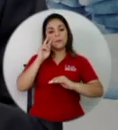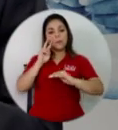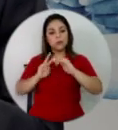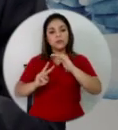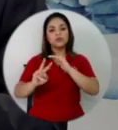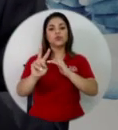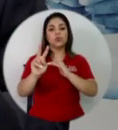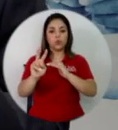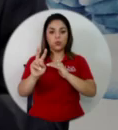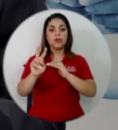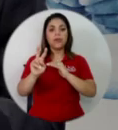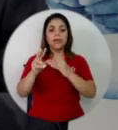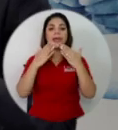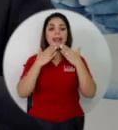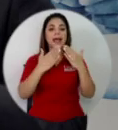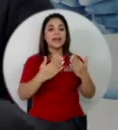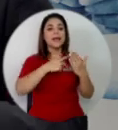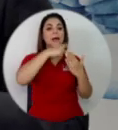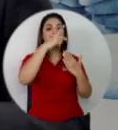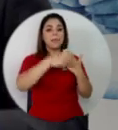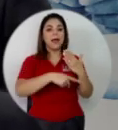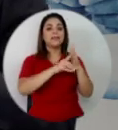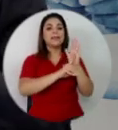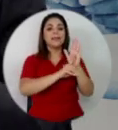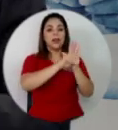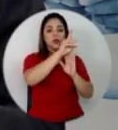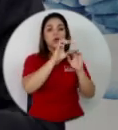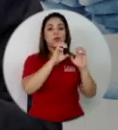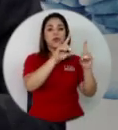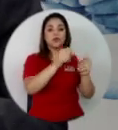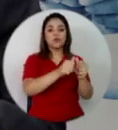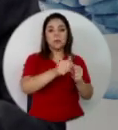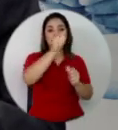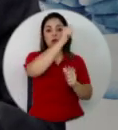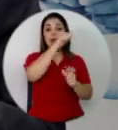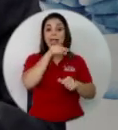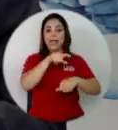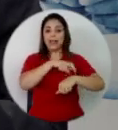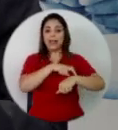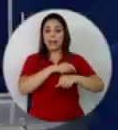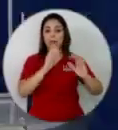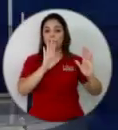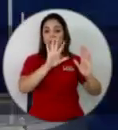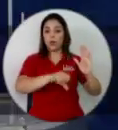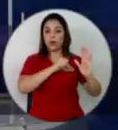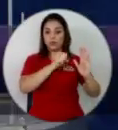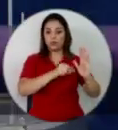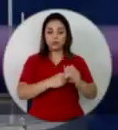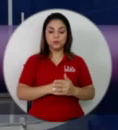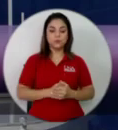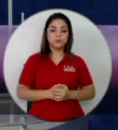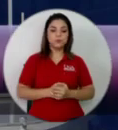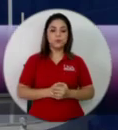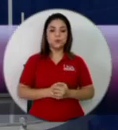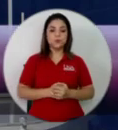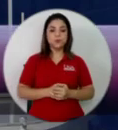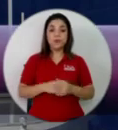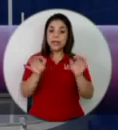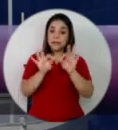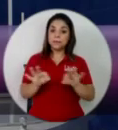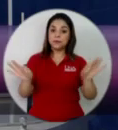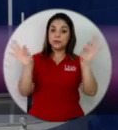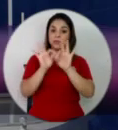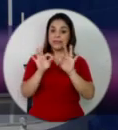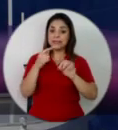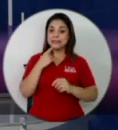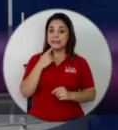Plan de Desarrollo de la Educación Superior, el PLANES de ese quinquenio. Importante destacar, como usted lo mencionó